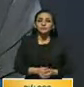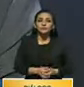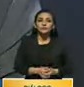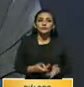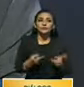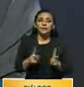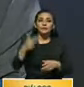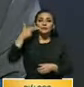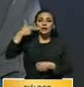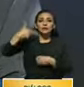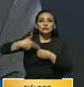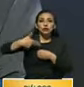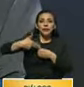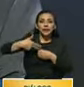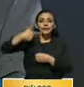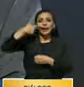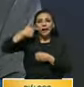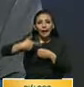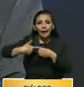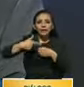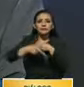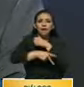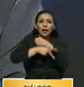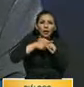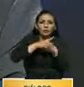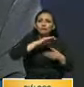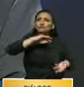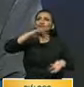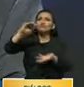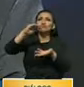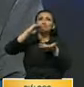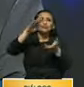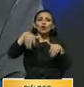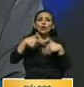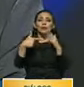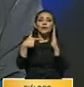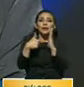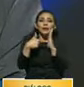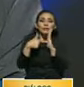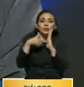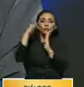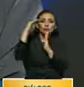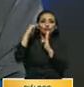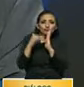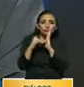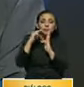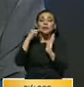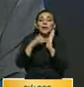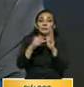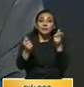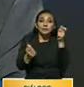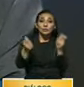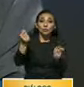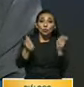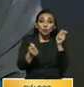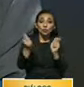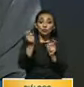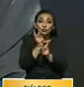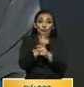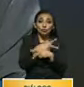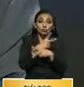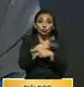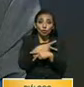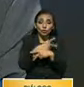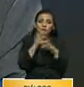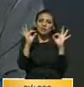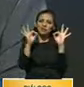importación de combustibles y derivados, implementando la exoneración de aranceles a todos los vehículos que funcionen con